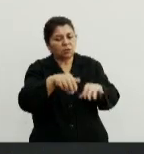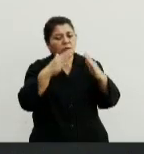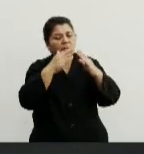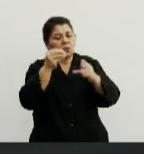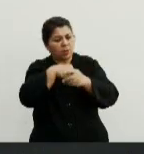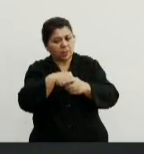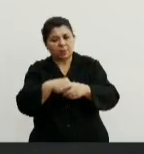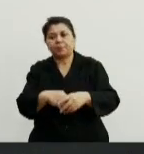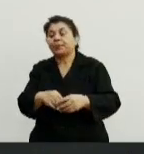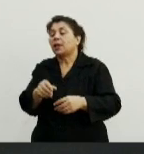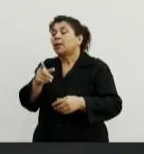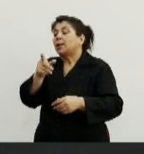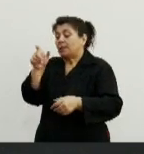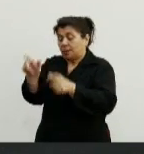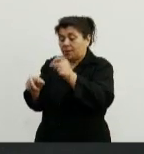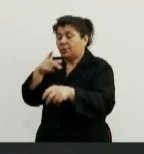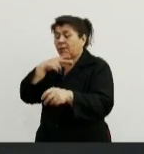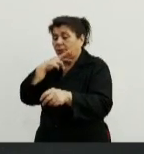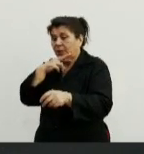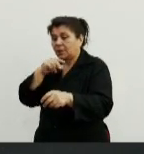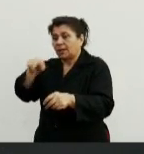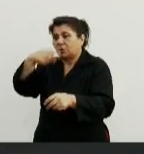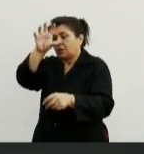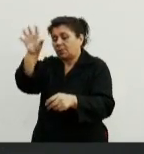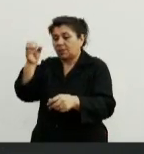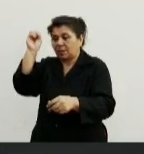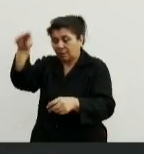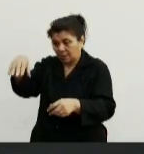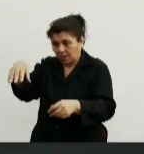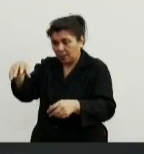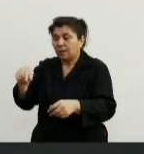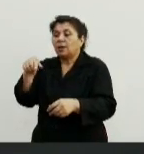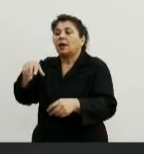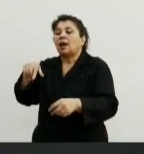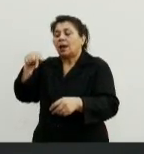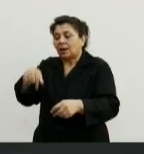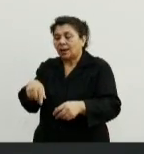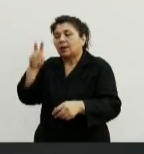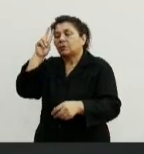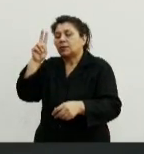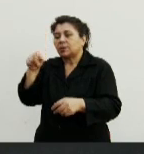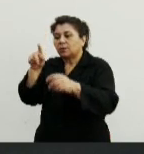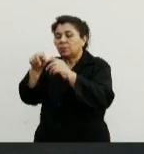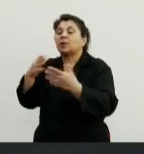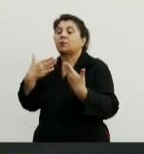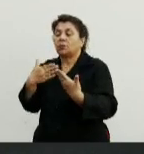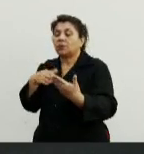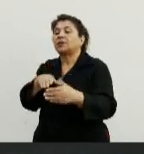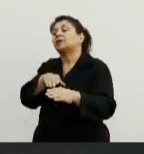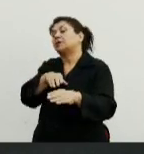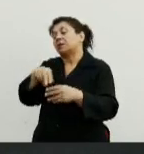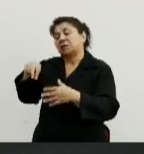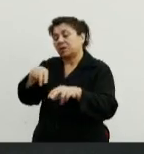ver los sanjuaninos que están en otras provincias para regresar acá la circulación como lo dijo jorge hace un rato el permiso de circulación